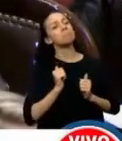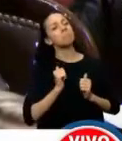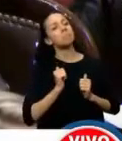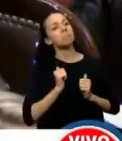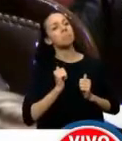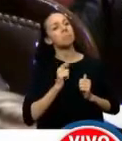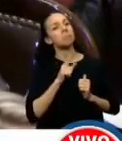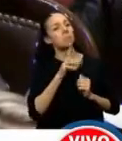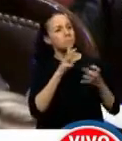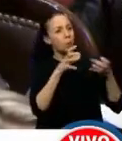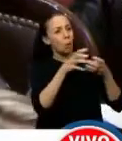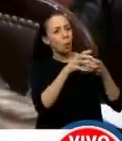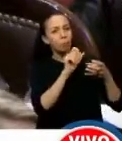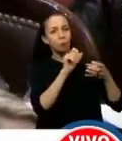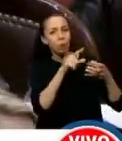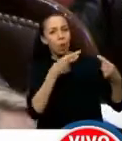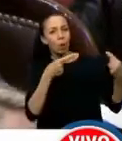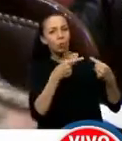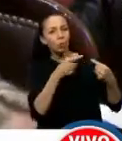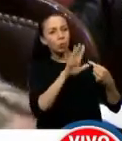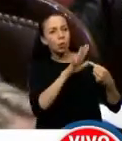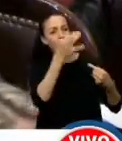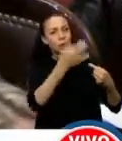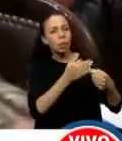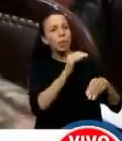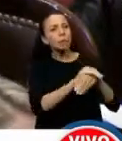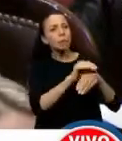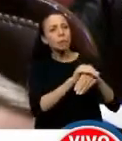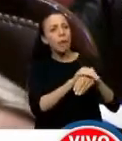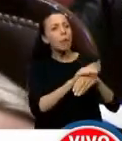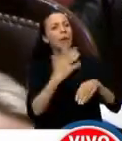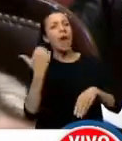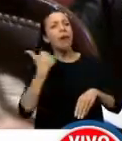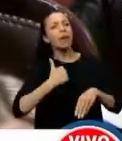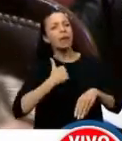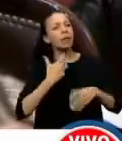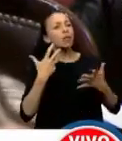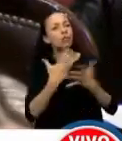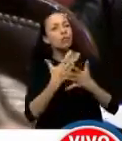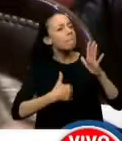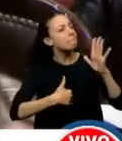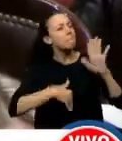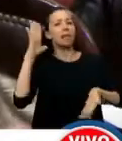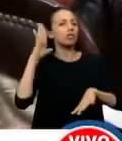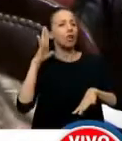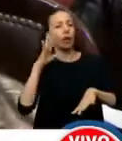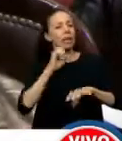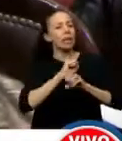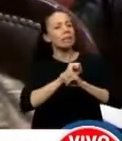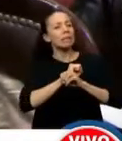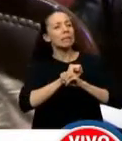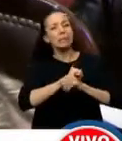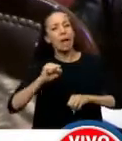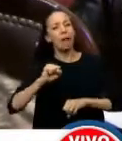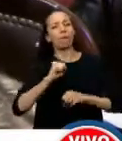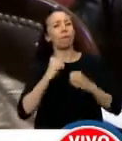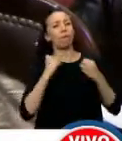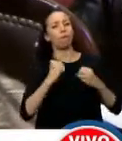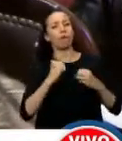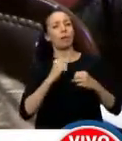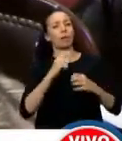Monetario Internacional que ha generado cosas muy malas en la Argentina. Y el hecho de allá por el 2006, cuando se